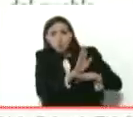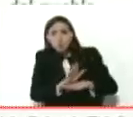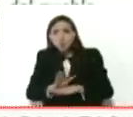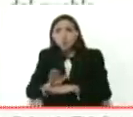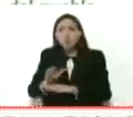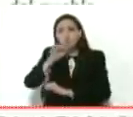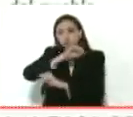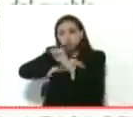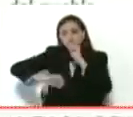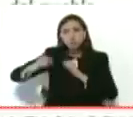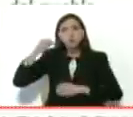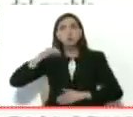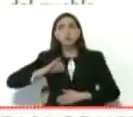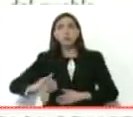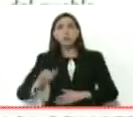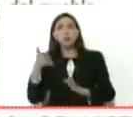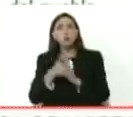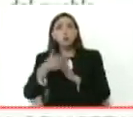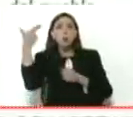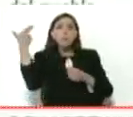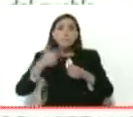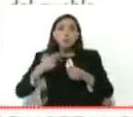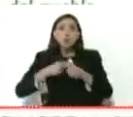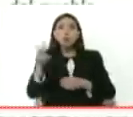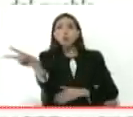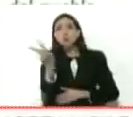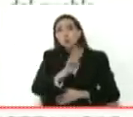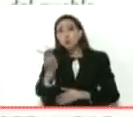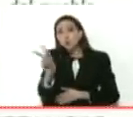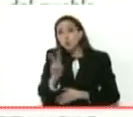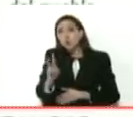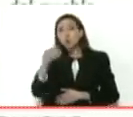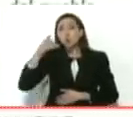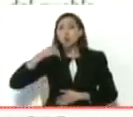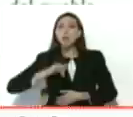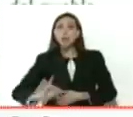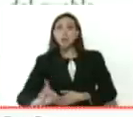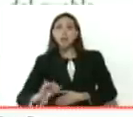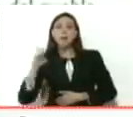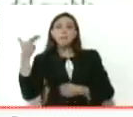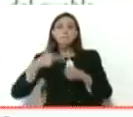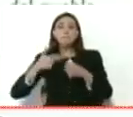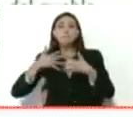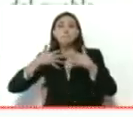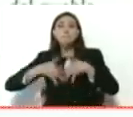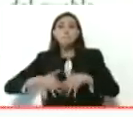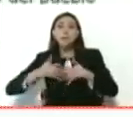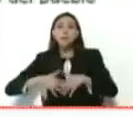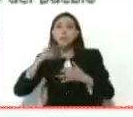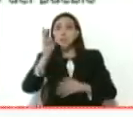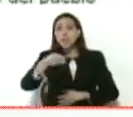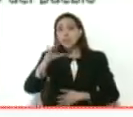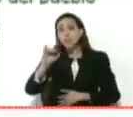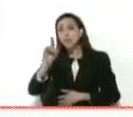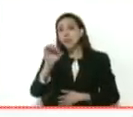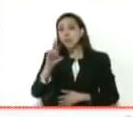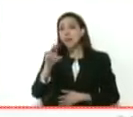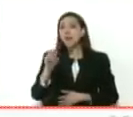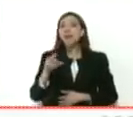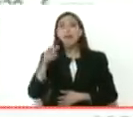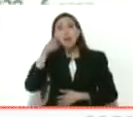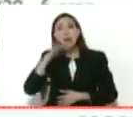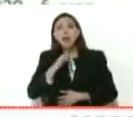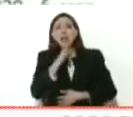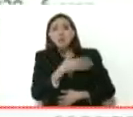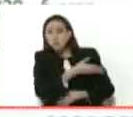y reestructuración de petróleos de venezuela sociedad anónima pedevesa hacer con el conocimiento del pueblo venezolano